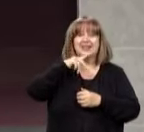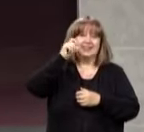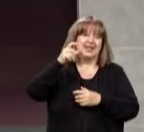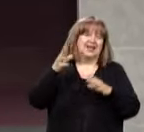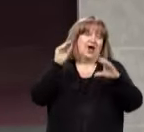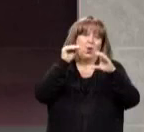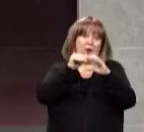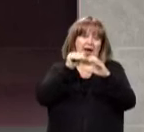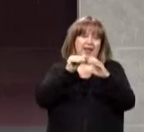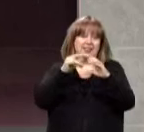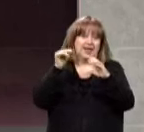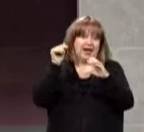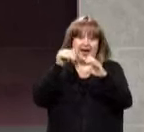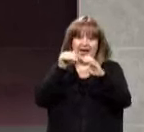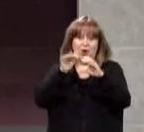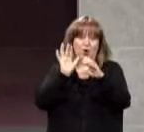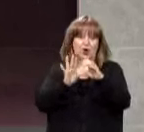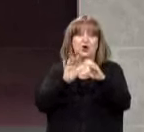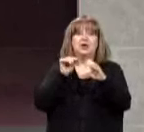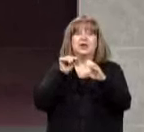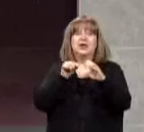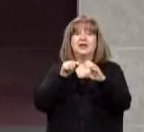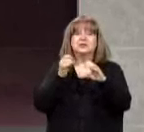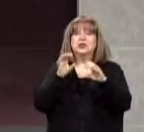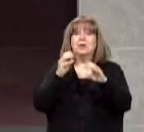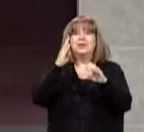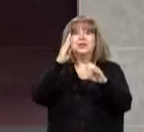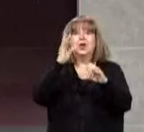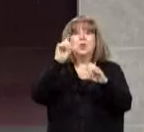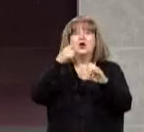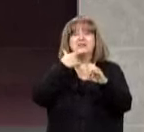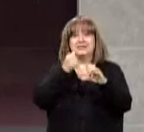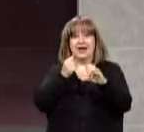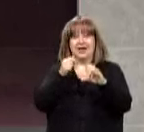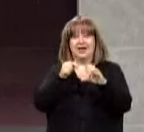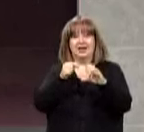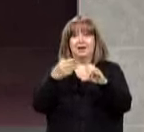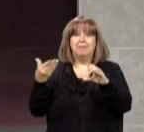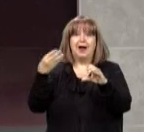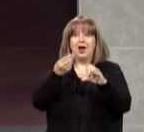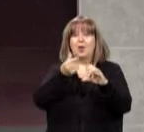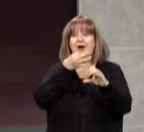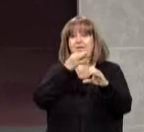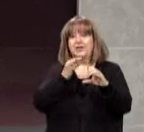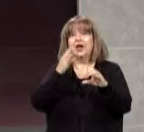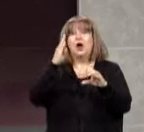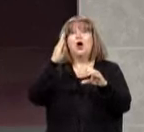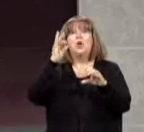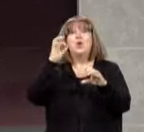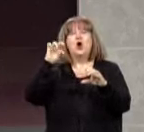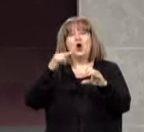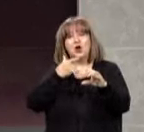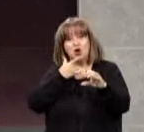de inversiones una cuenta custodia Pueden decir que sirve esto para operar en la bolsa bien todos los activos para comprar y vender bonos acciones